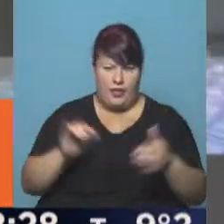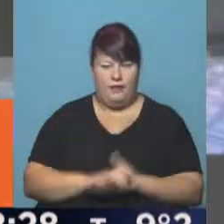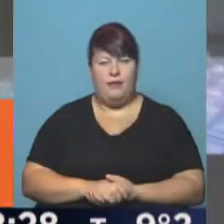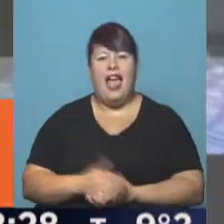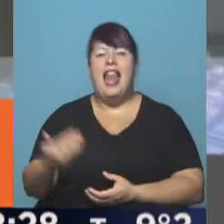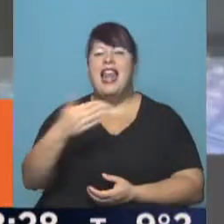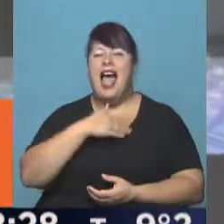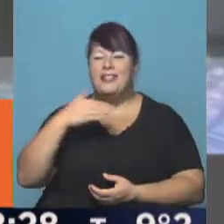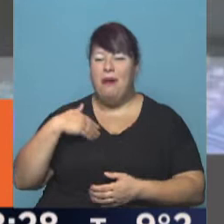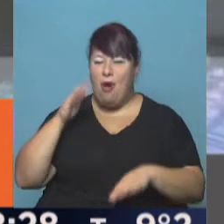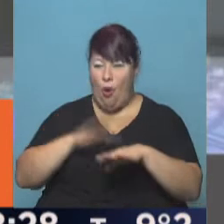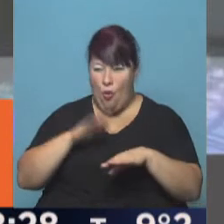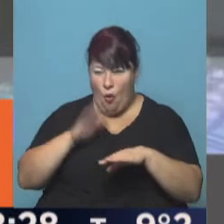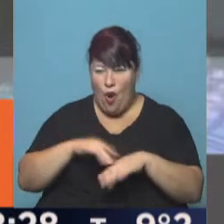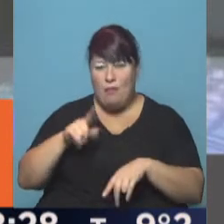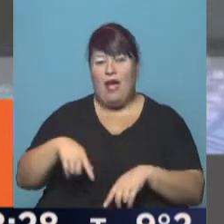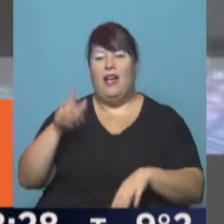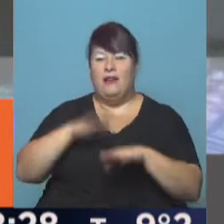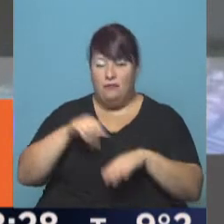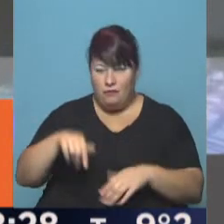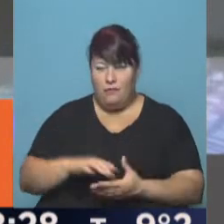Las madres procesadas, Eve procesada.